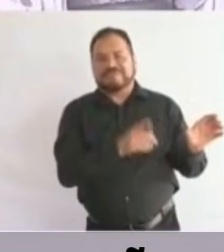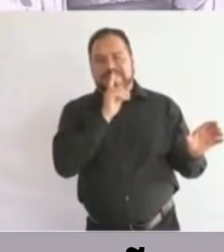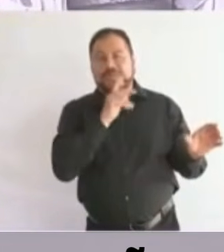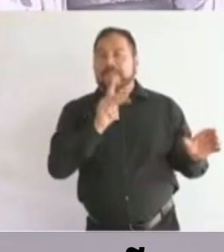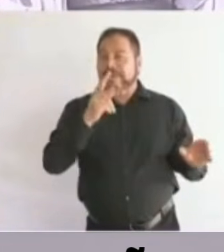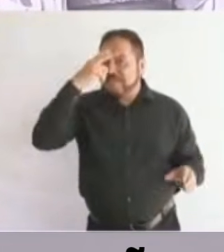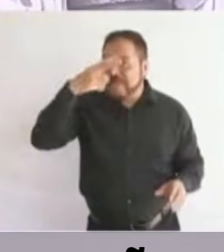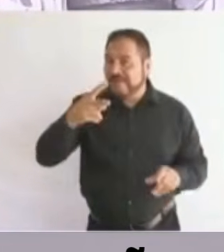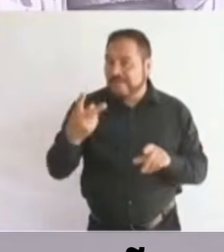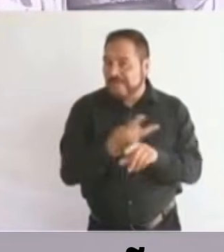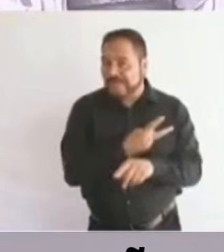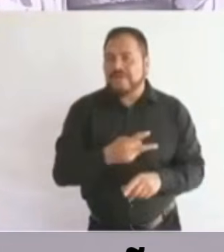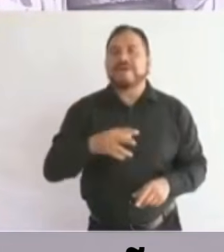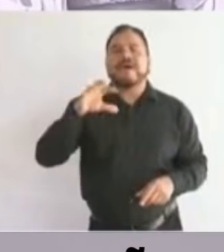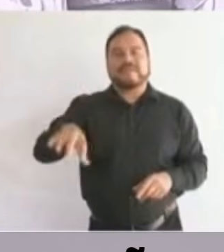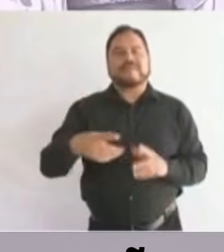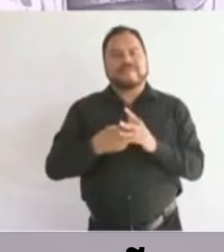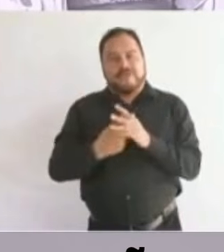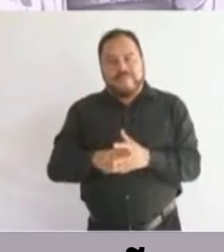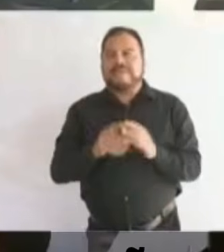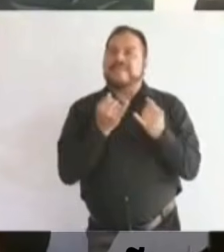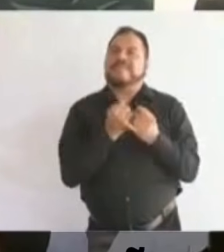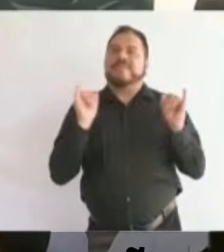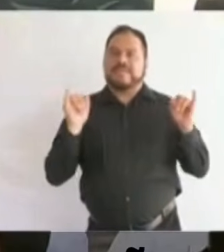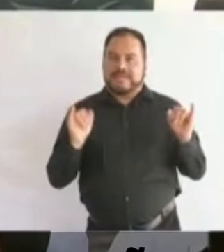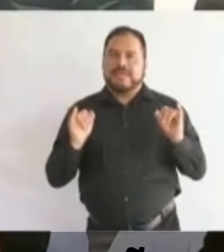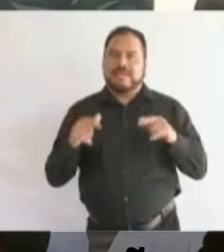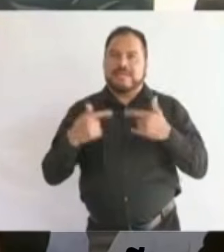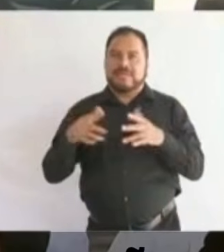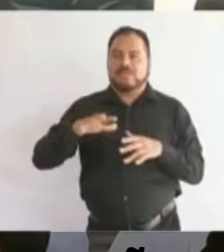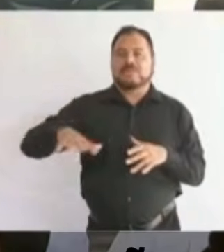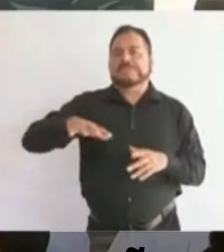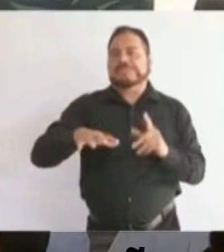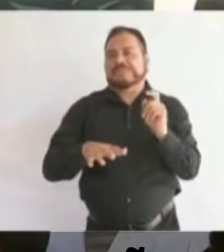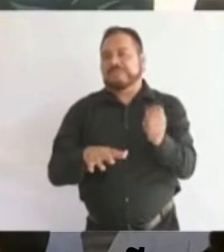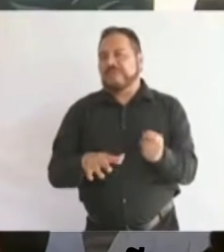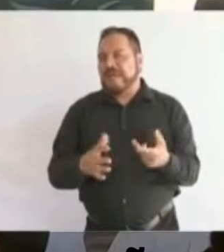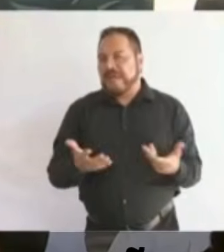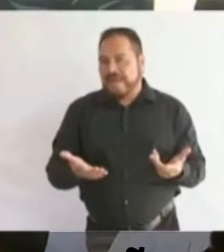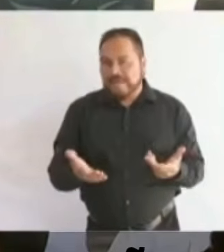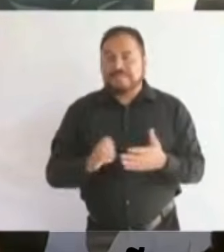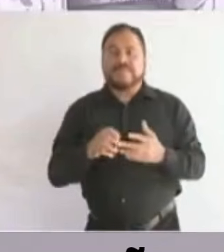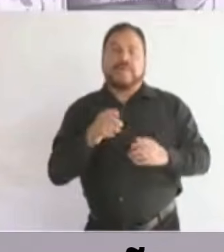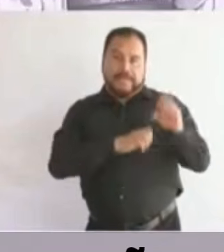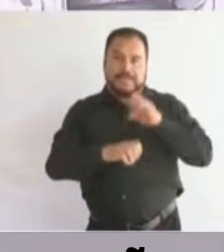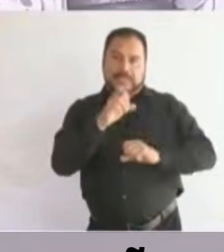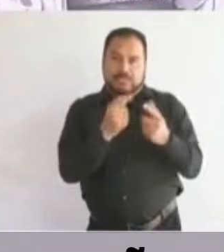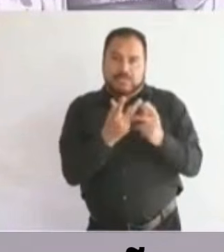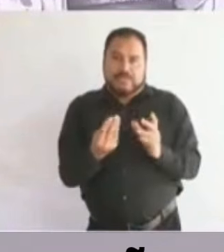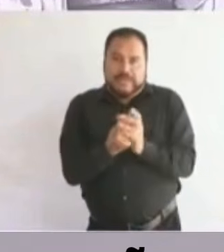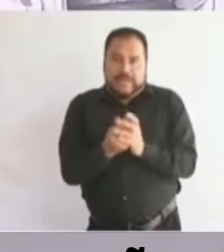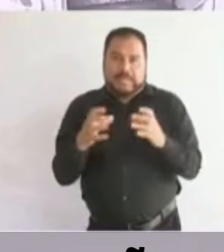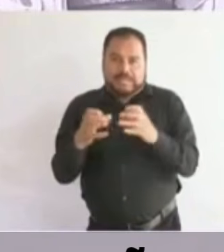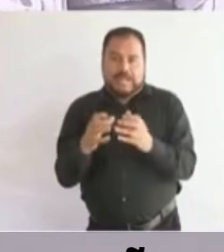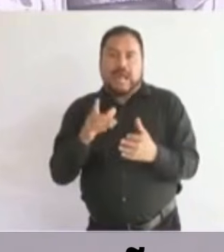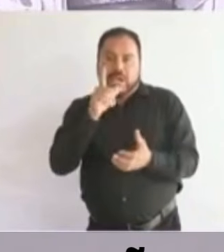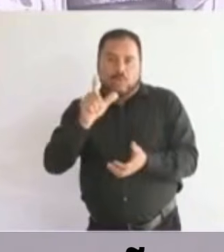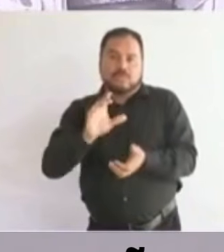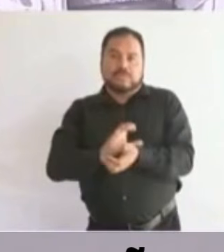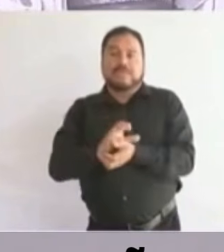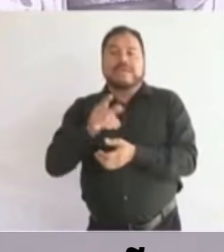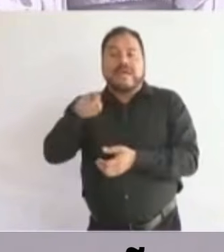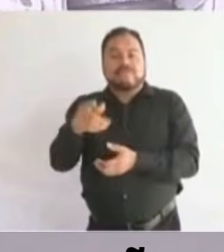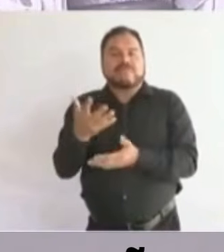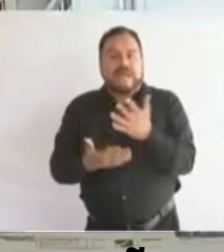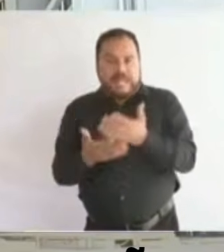México creció primero la generación independiente, es decir, empresas privadas que generaban electricidad para venderse a la Comisión Federal